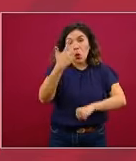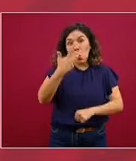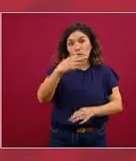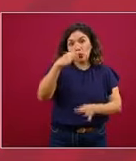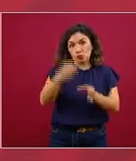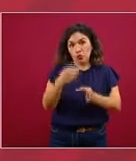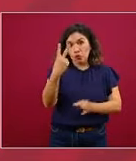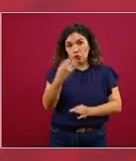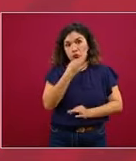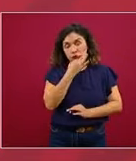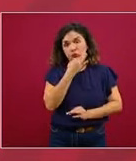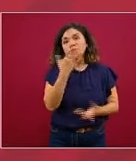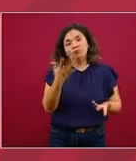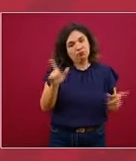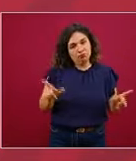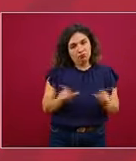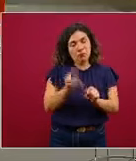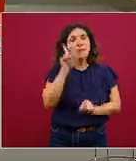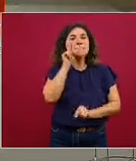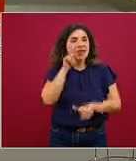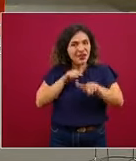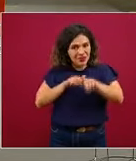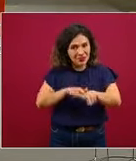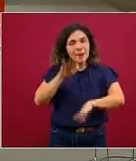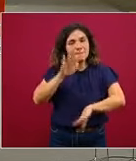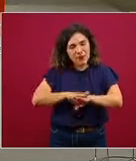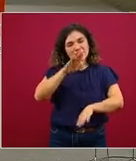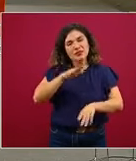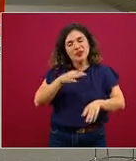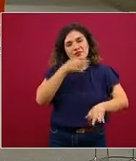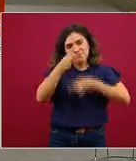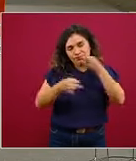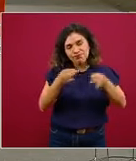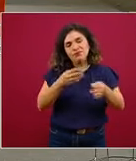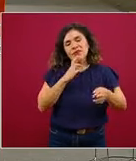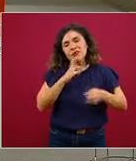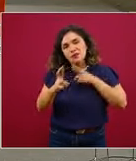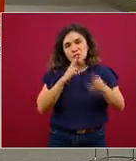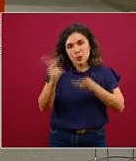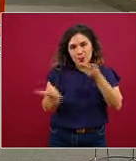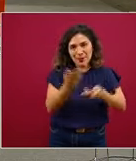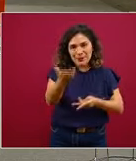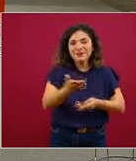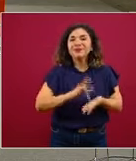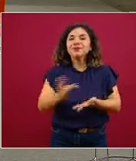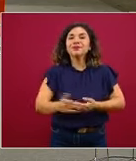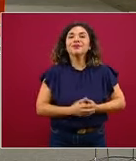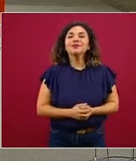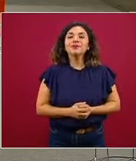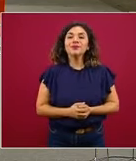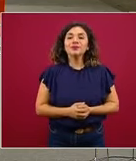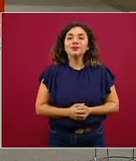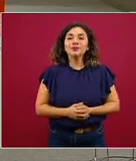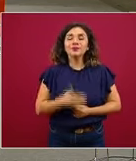Vamos a terminar por hoy la conferencia. Mañana tendremos oportunidad de seguir respondiendo preguntas. Muchas gracias a todos.